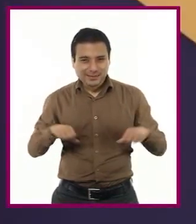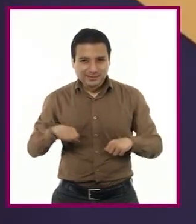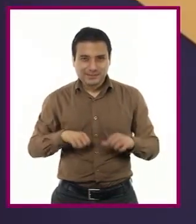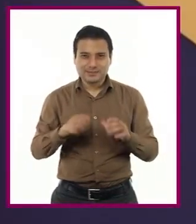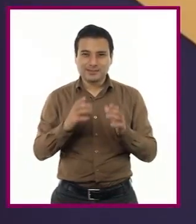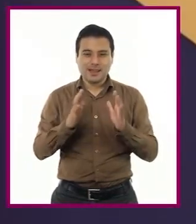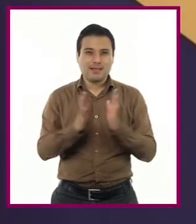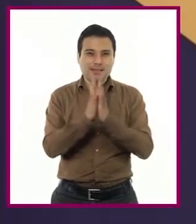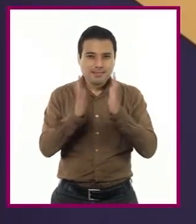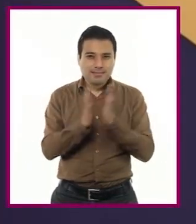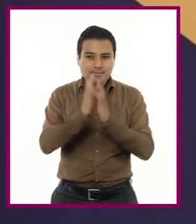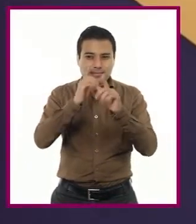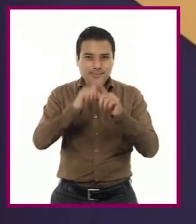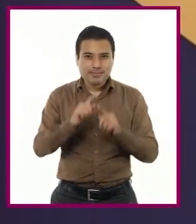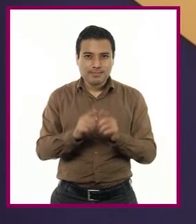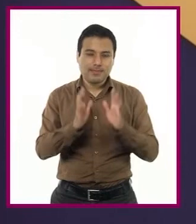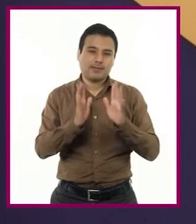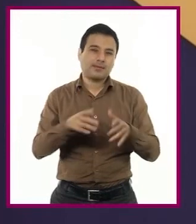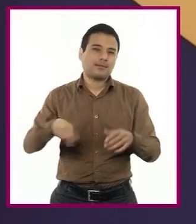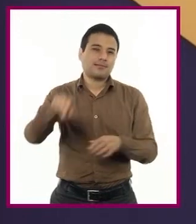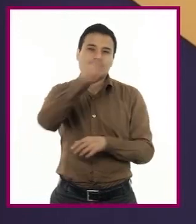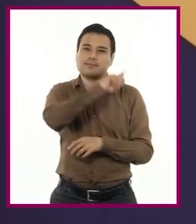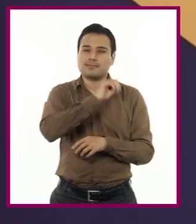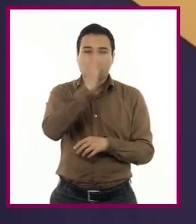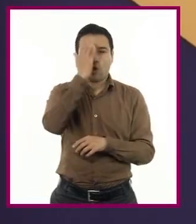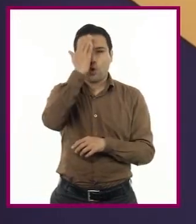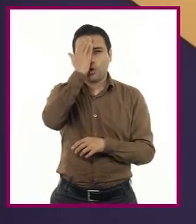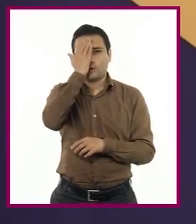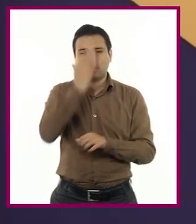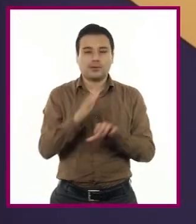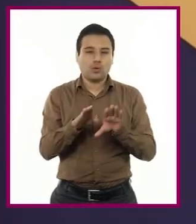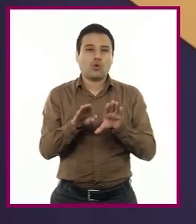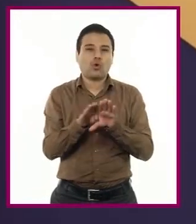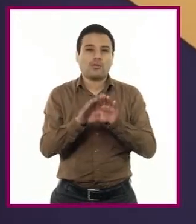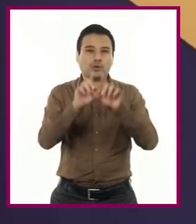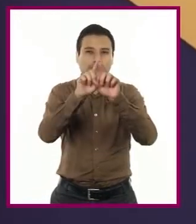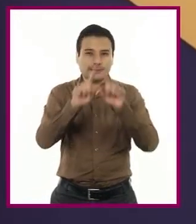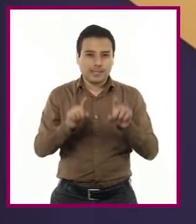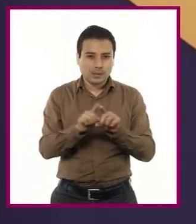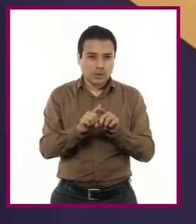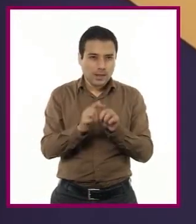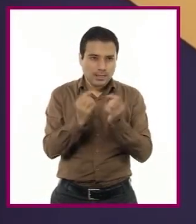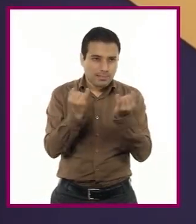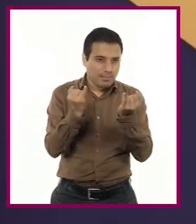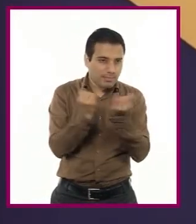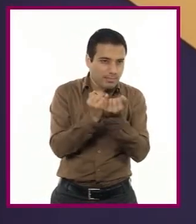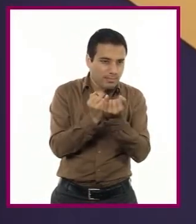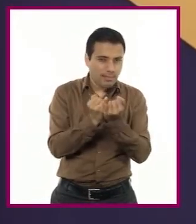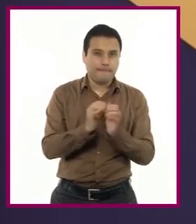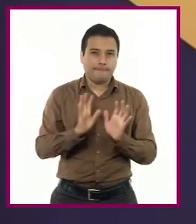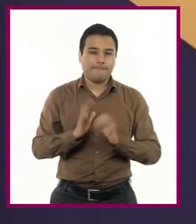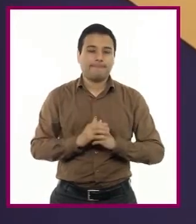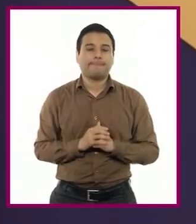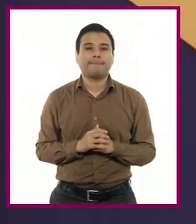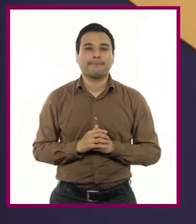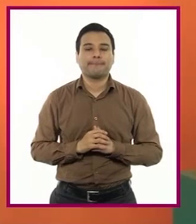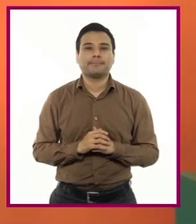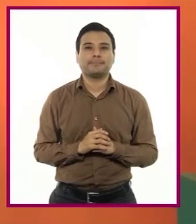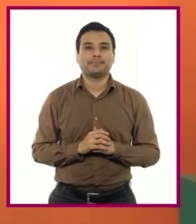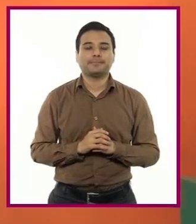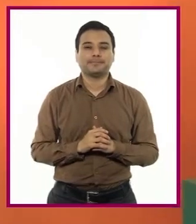identificar la información mínima necesaria que deben tener los triángulos para establecer una congruencia entre